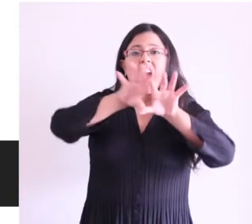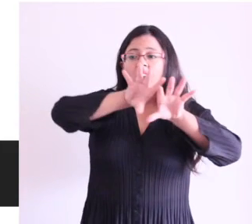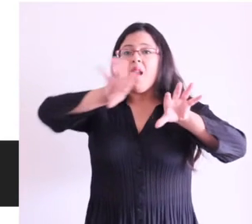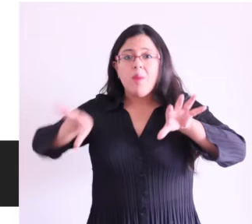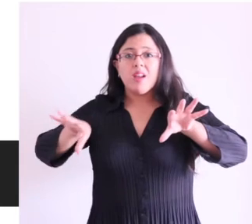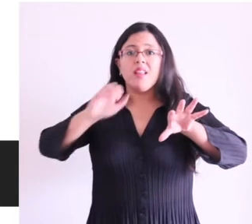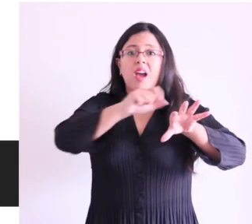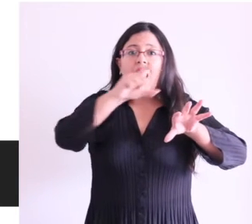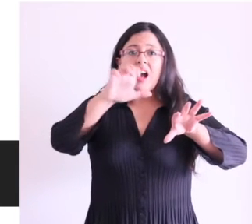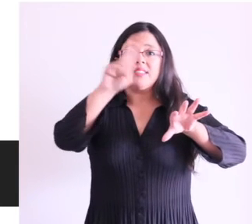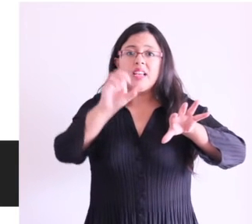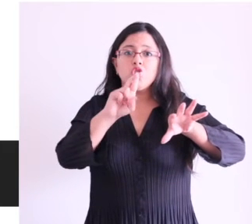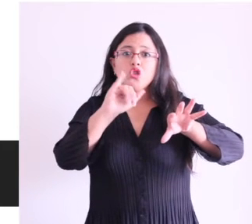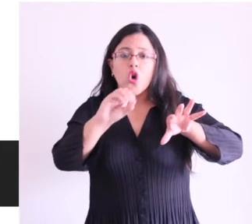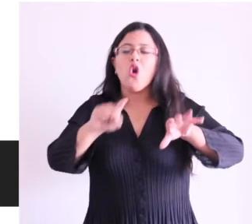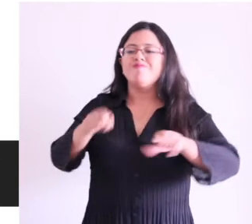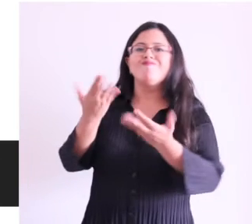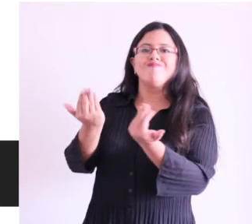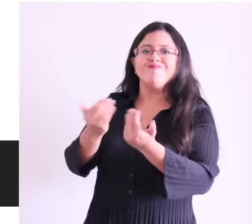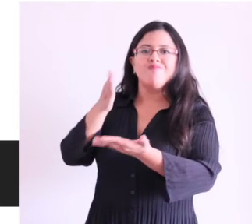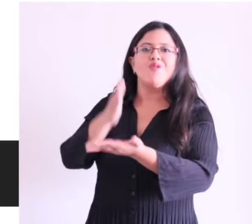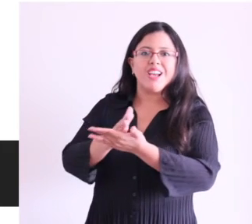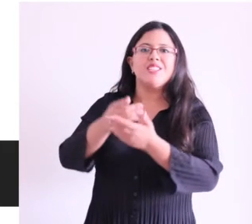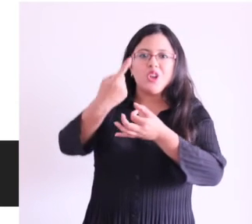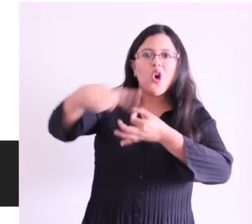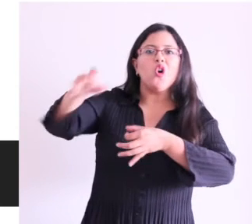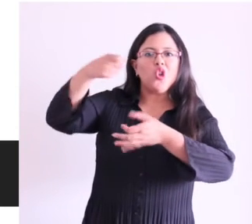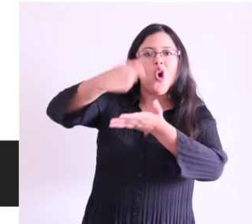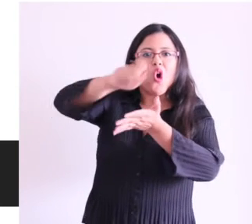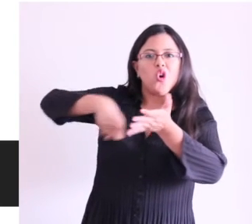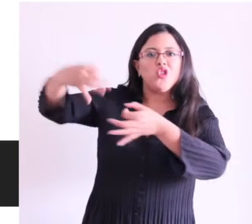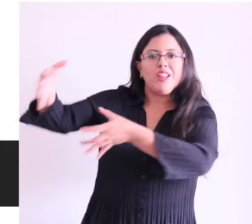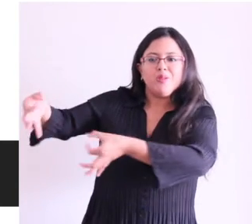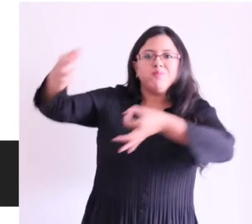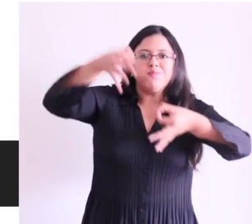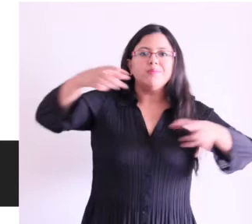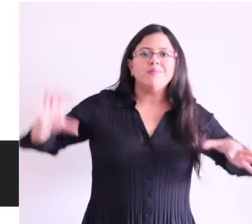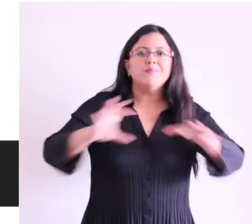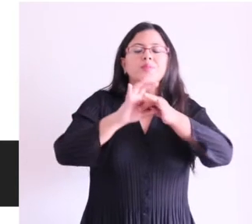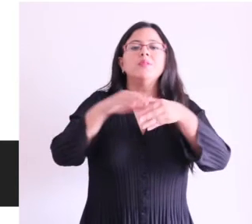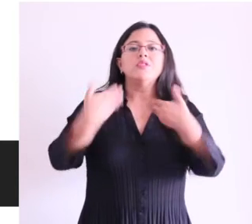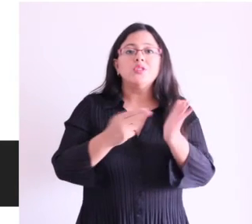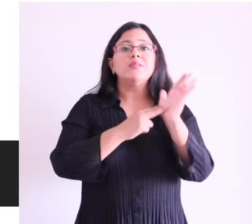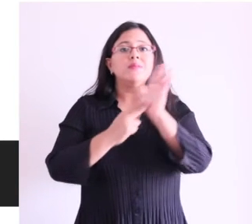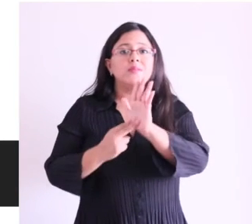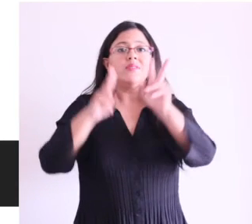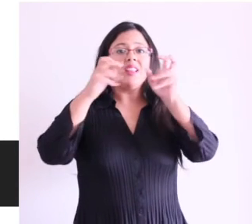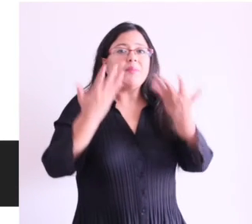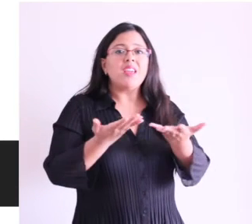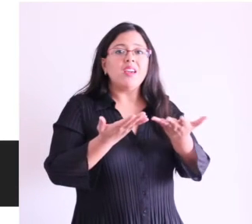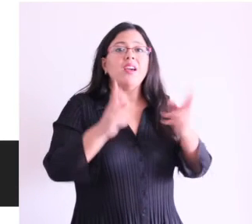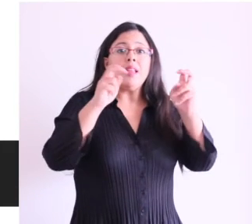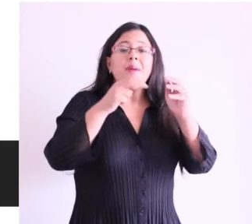accesorio, sí requiere necesariamente la existencia de otro contrato, por lo tanto, acá colocamos como ejemplo la prenda